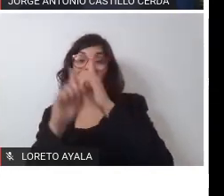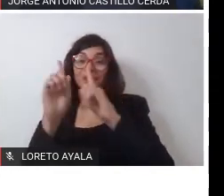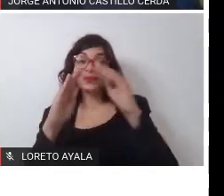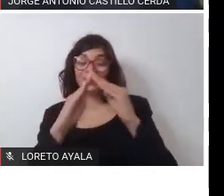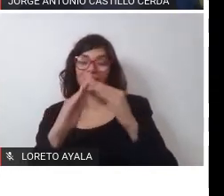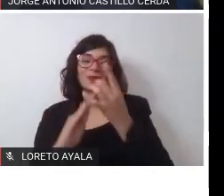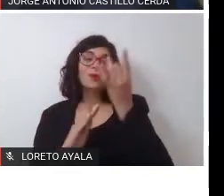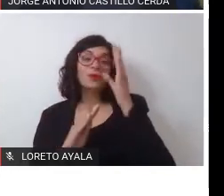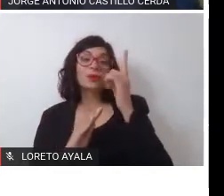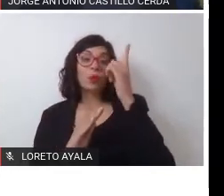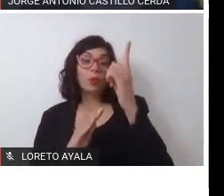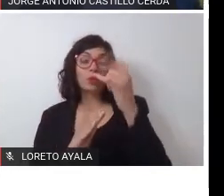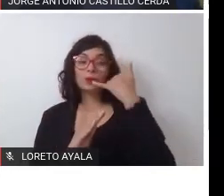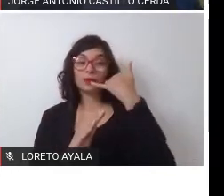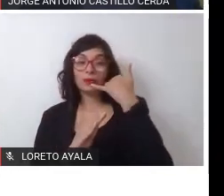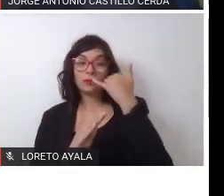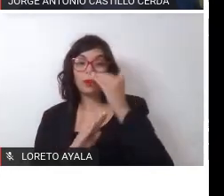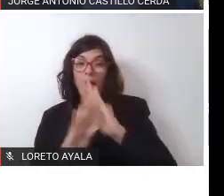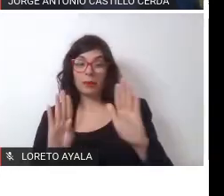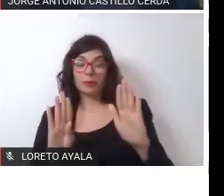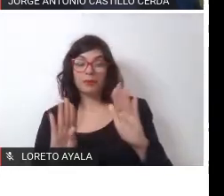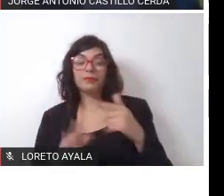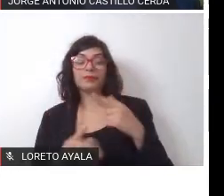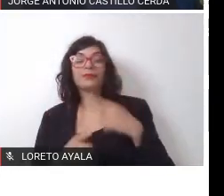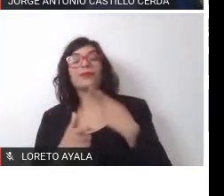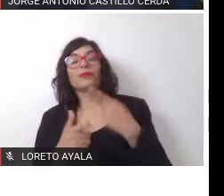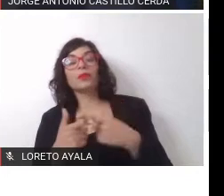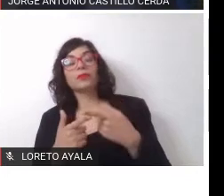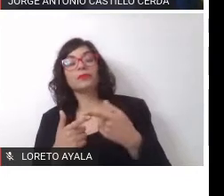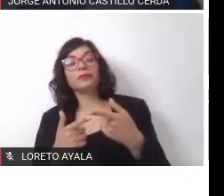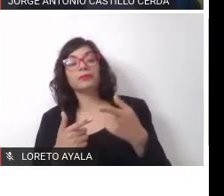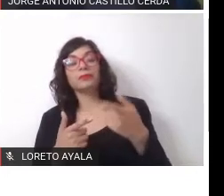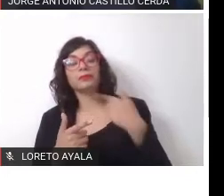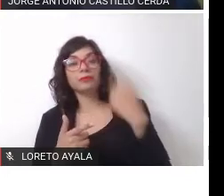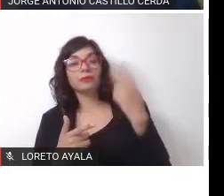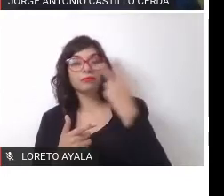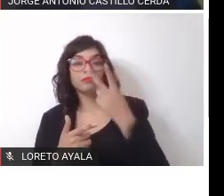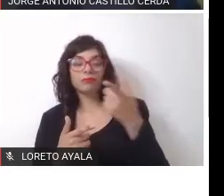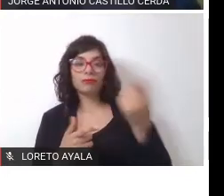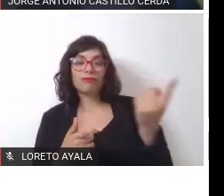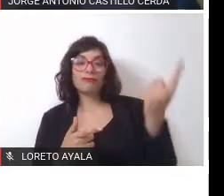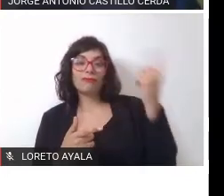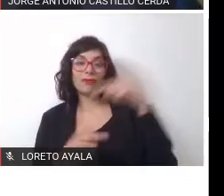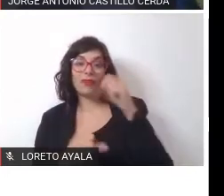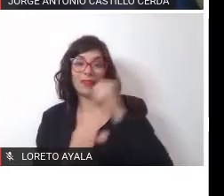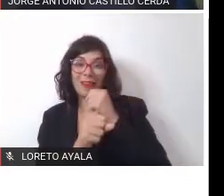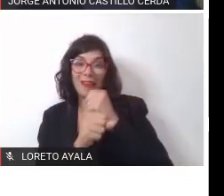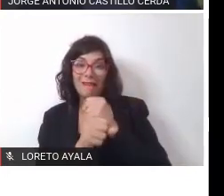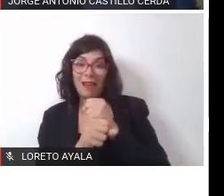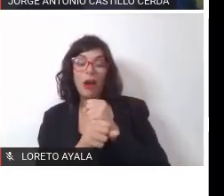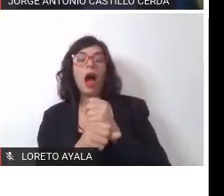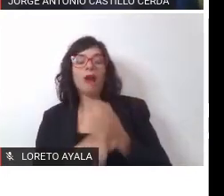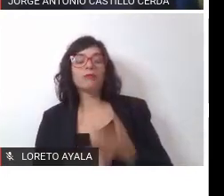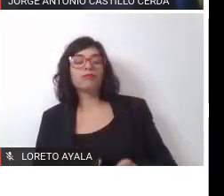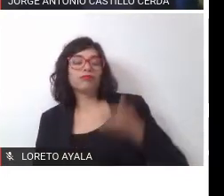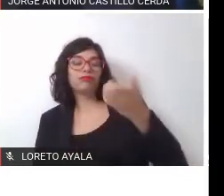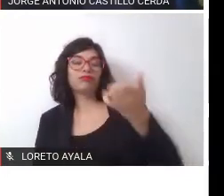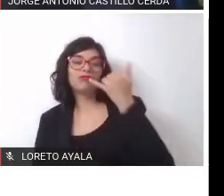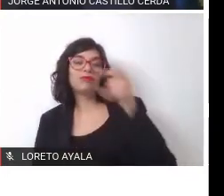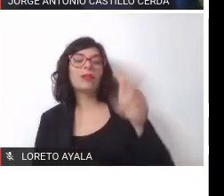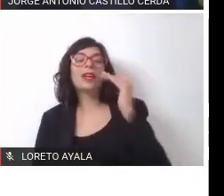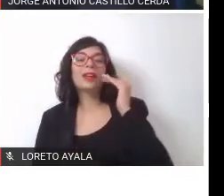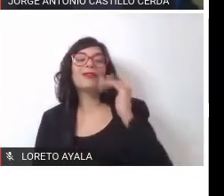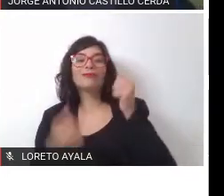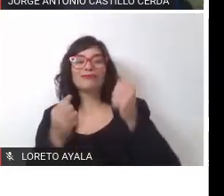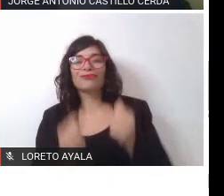la dueña de casa, ¿ya? Por lo tanto, se espera que regrese del trabajo para que el alumno pueda tener la información y